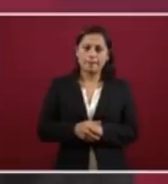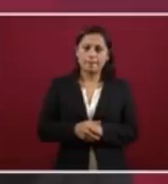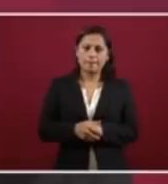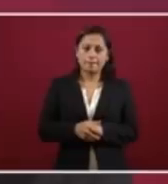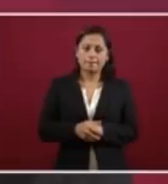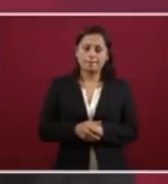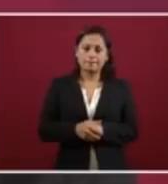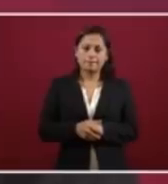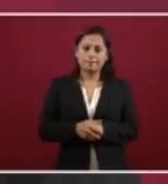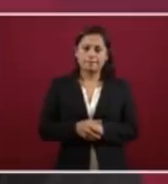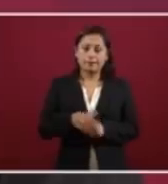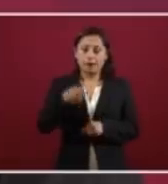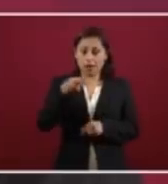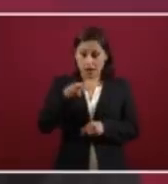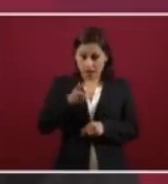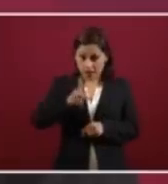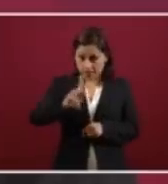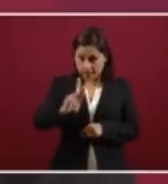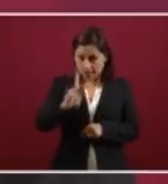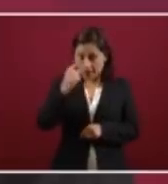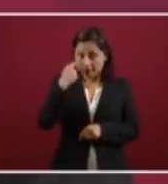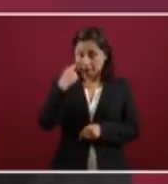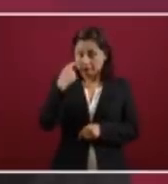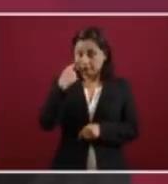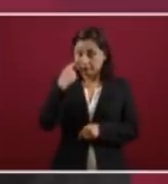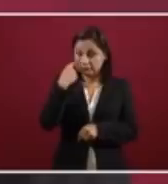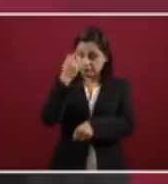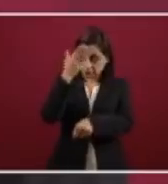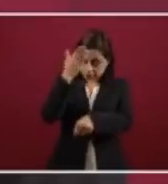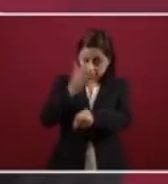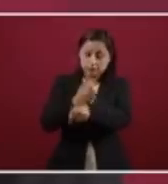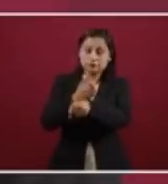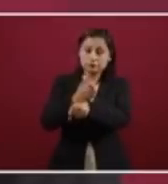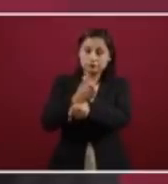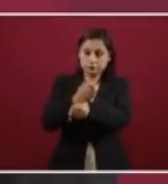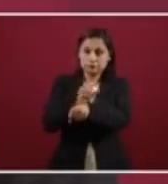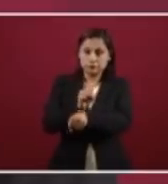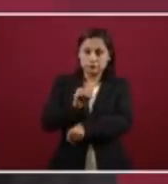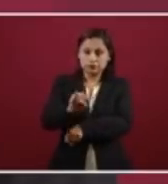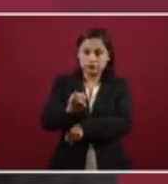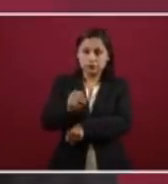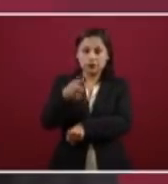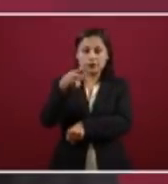al igual que el castigo, lo importante es saber